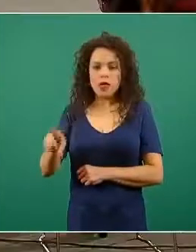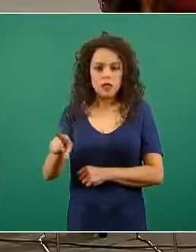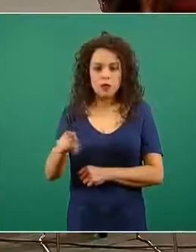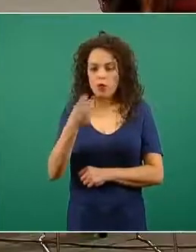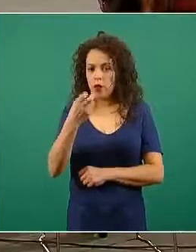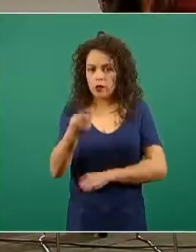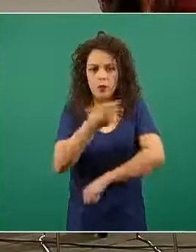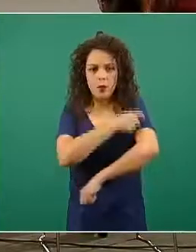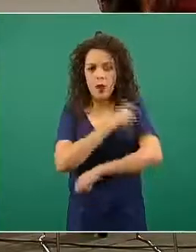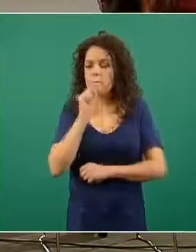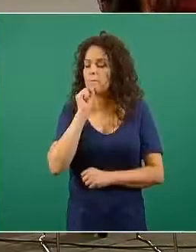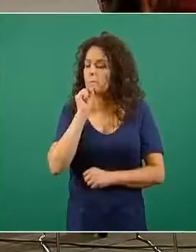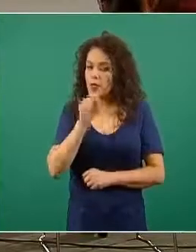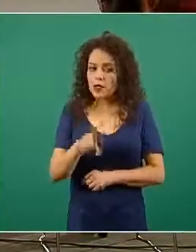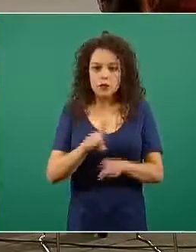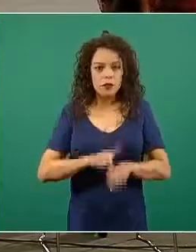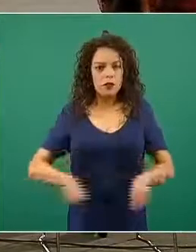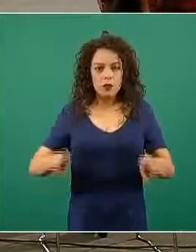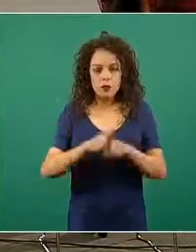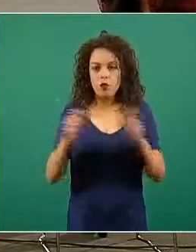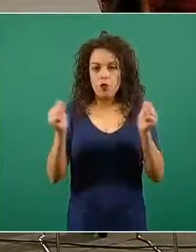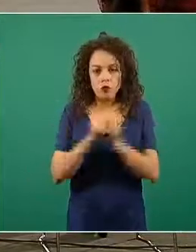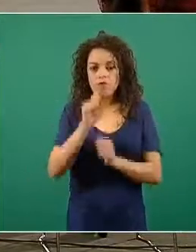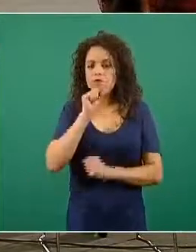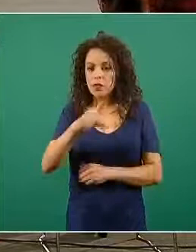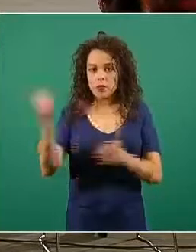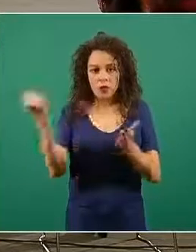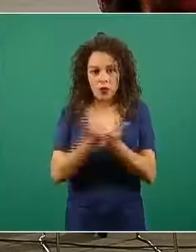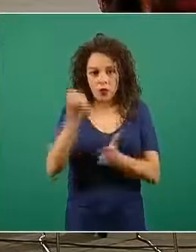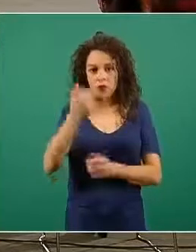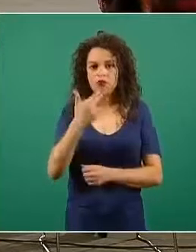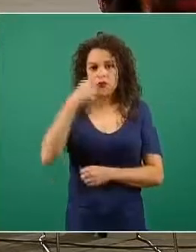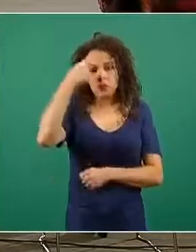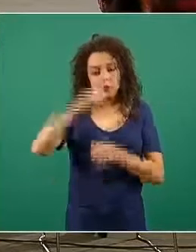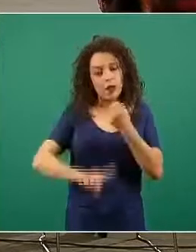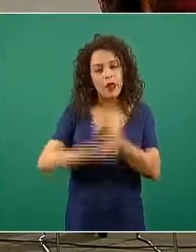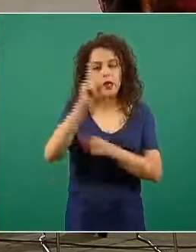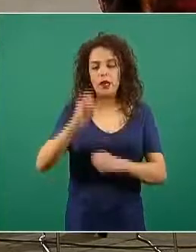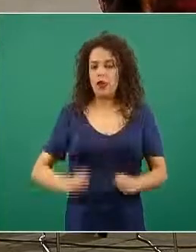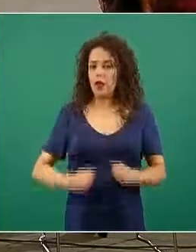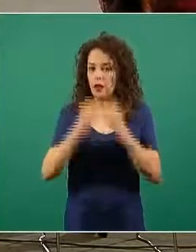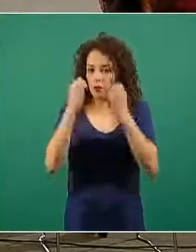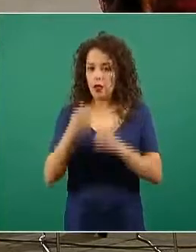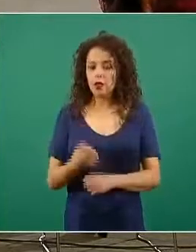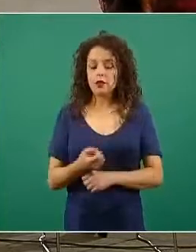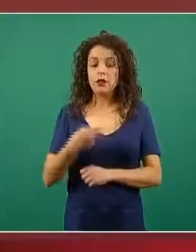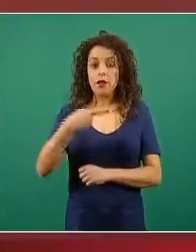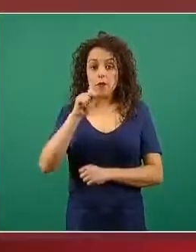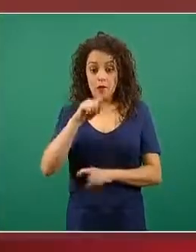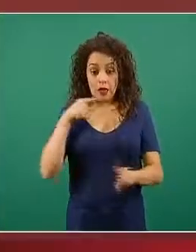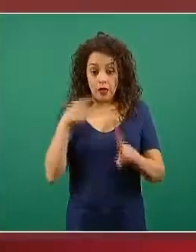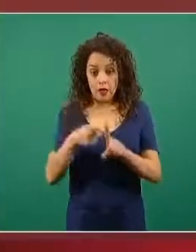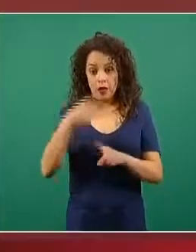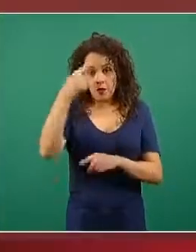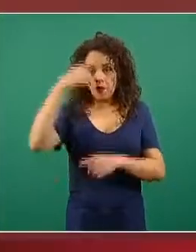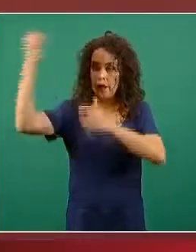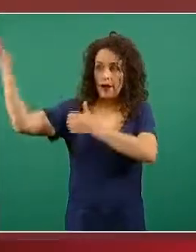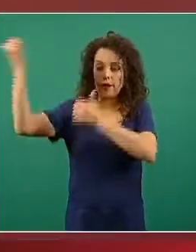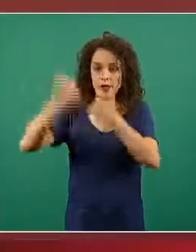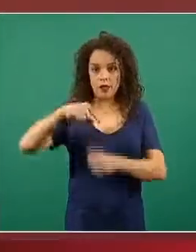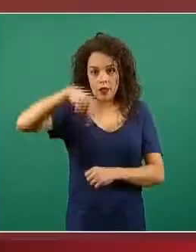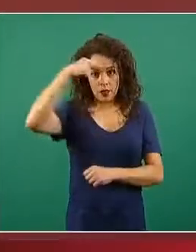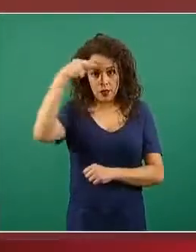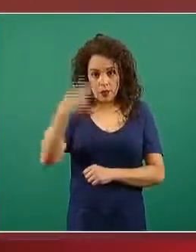AstraZeneca con el mismo autorización de uso de emergencia que ya fue conferida, solo que en este caso particular comercializada a México a través